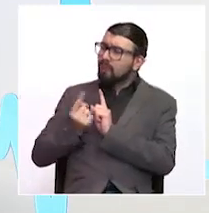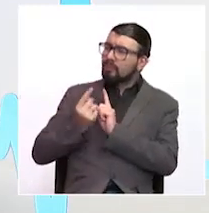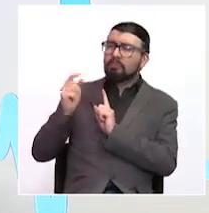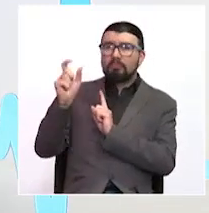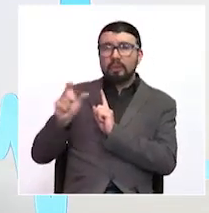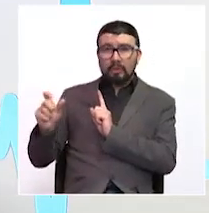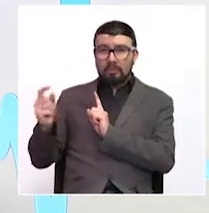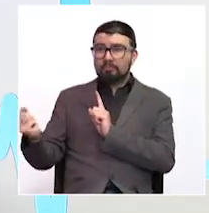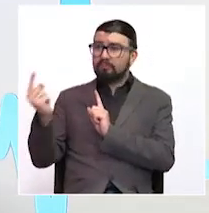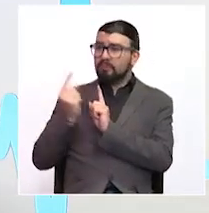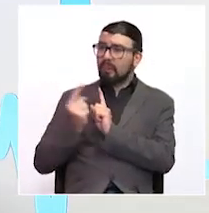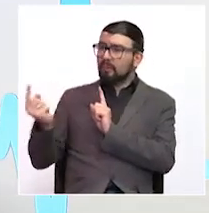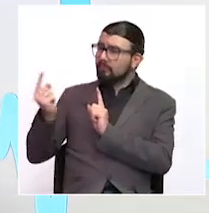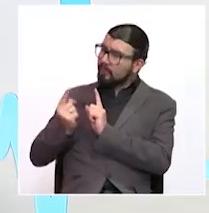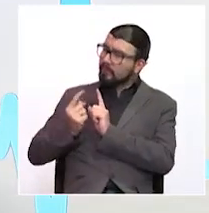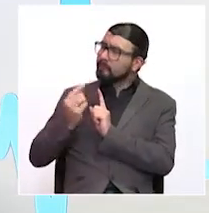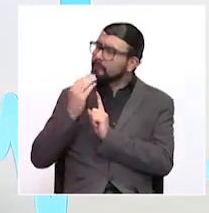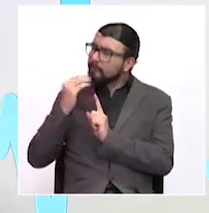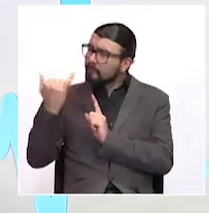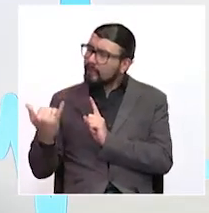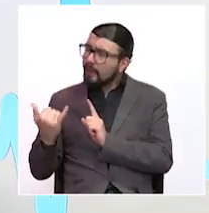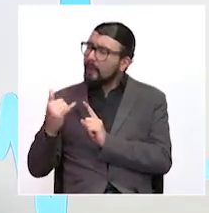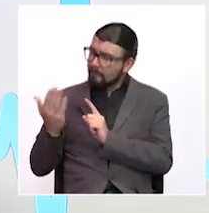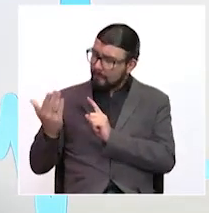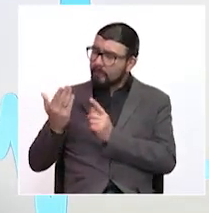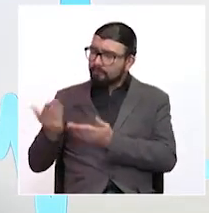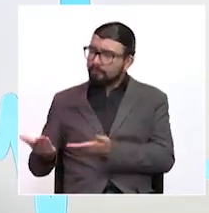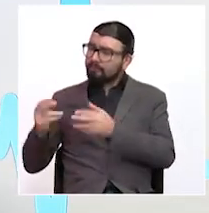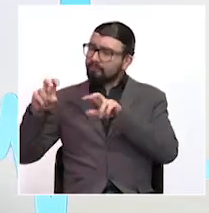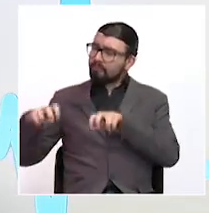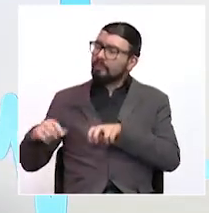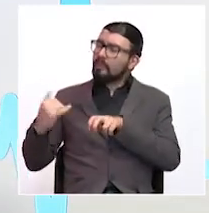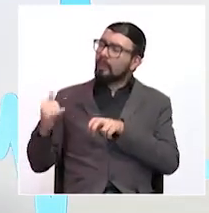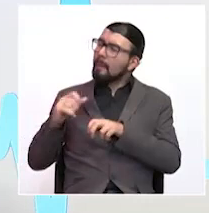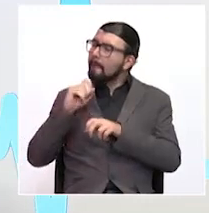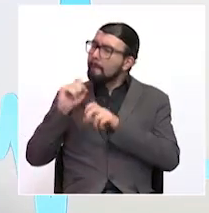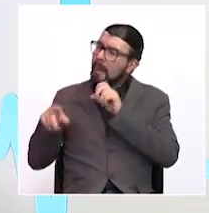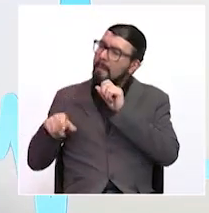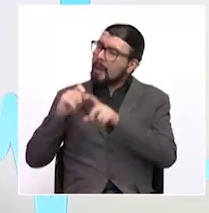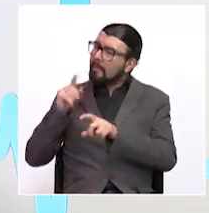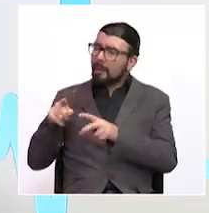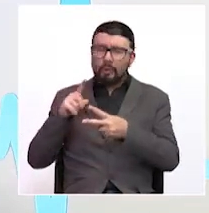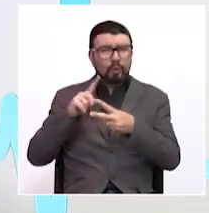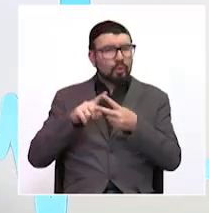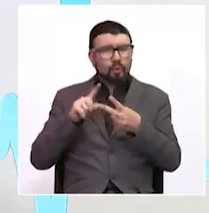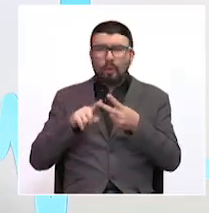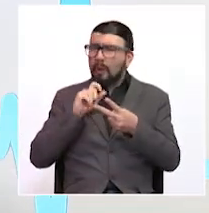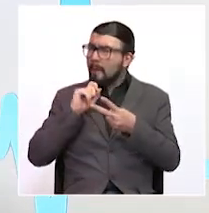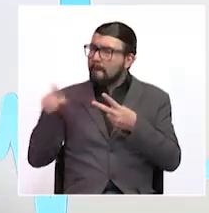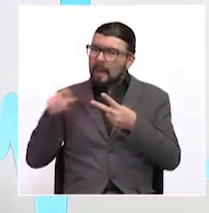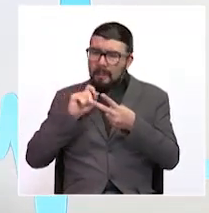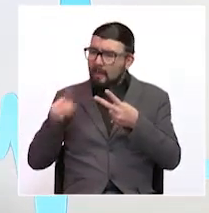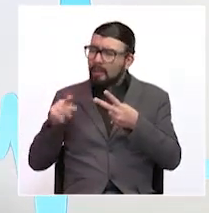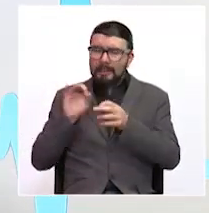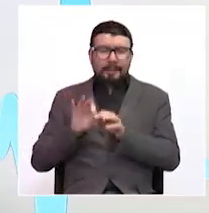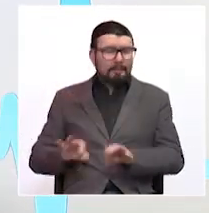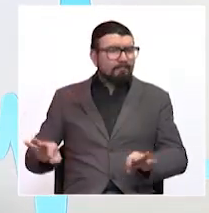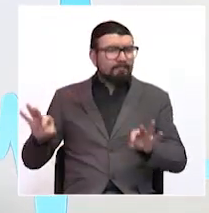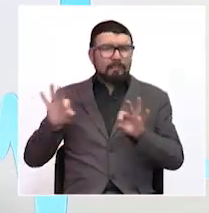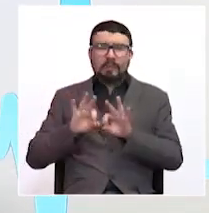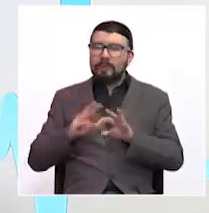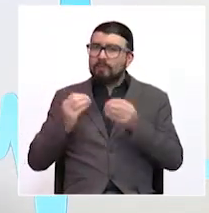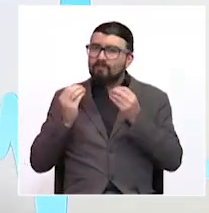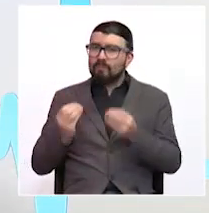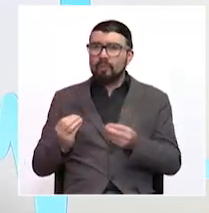elaboramos el interrogatorio siempre por lo menos en nuestro parque de la salud dos preguntas que no faltan en la